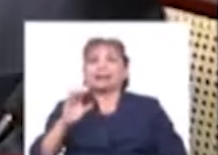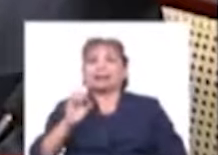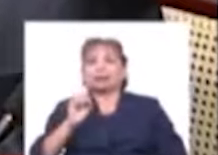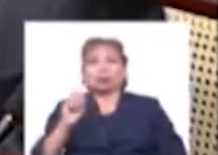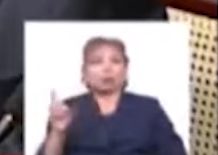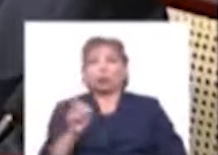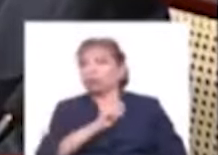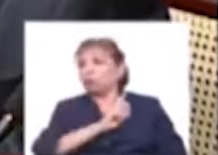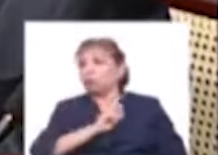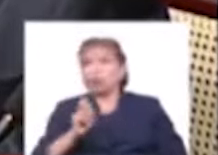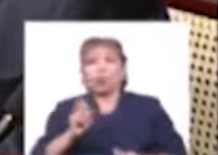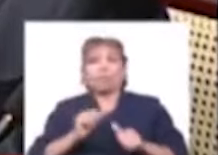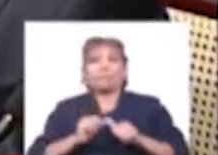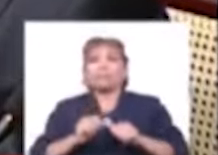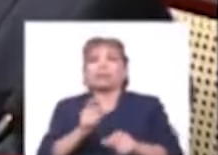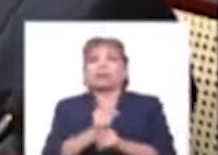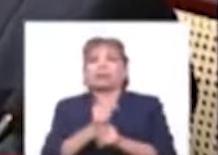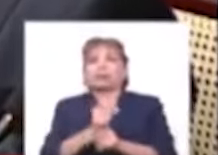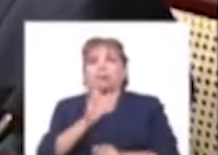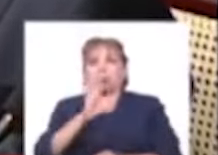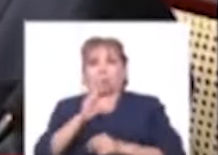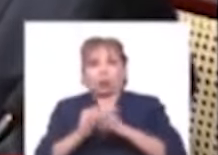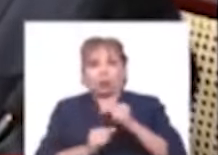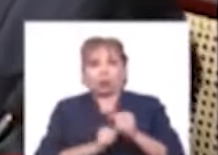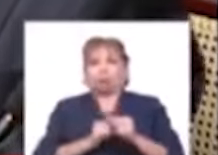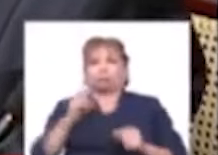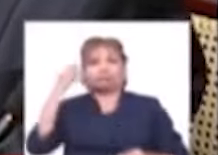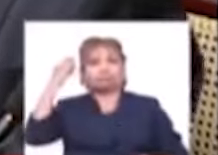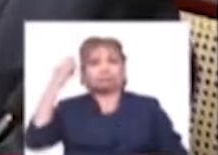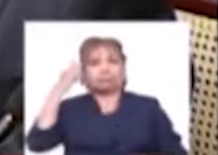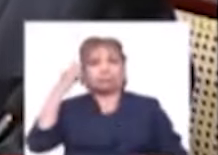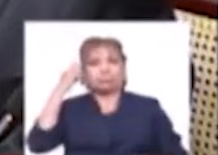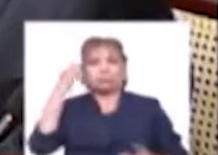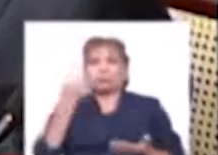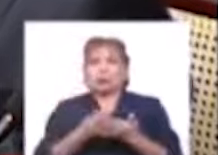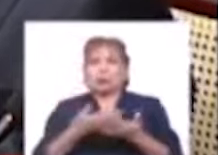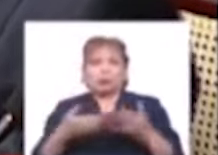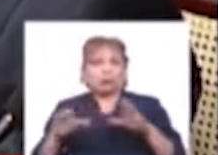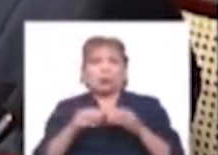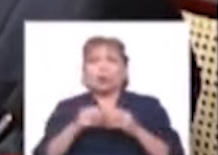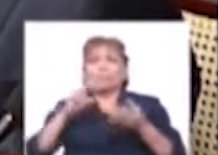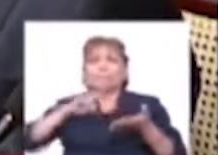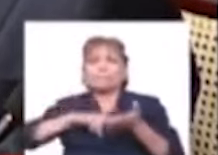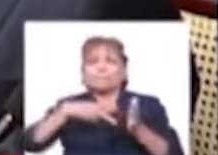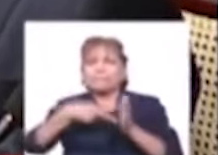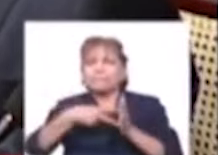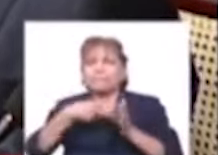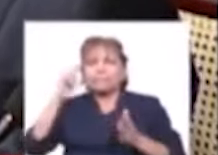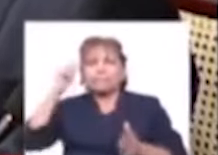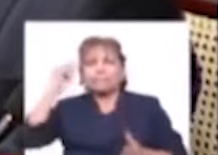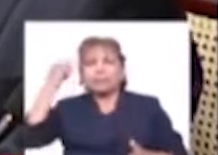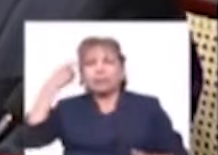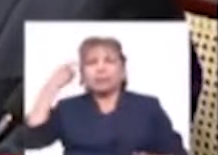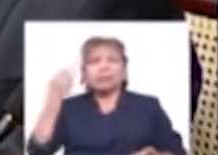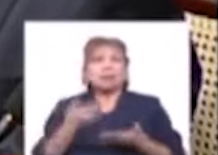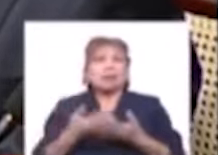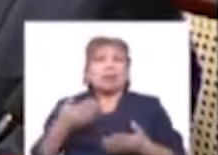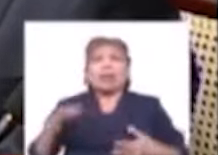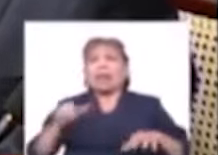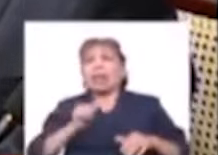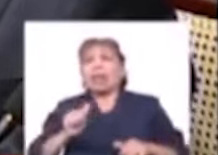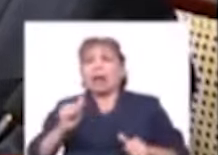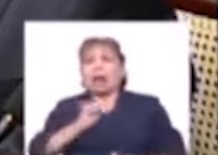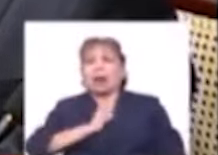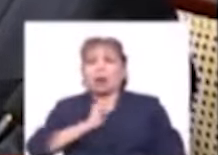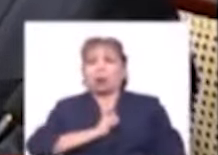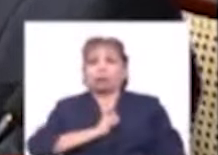Eso ya es bastante discutible, tendrán que debatirlo en el Pleno, si esa responsabilidad incluye a todos los miembros